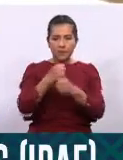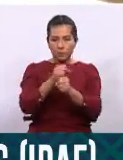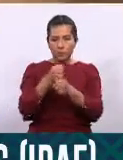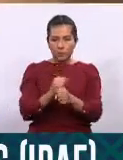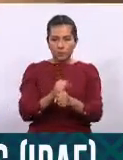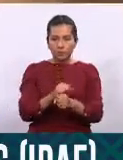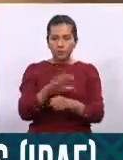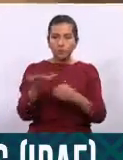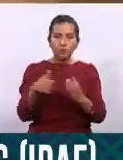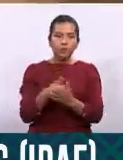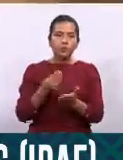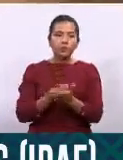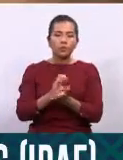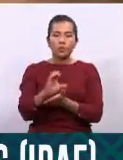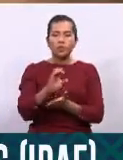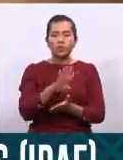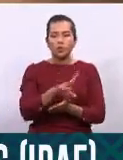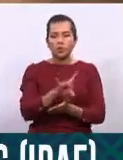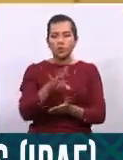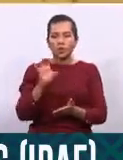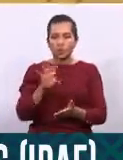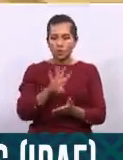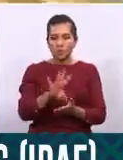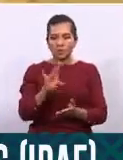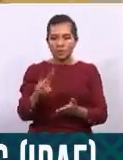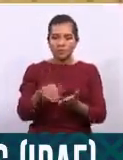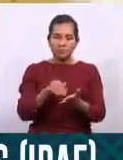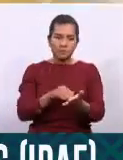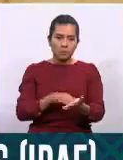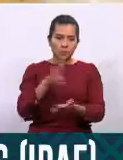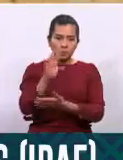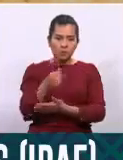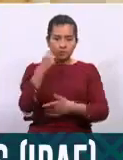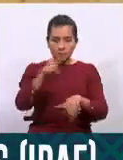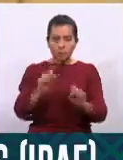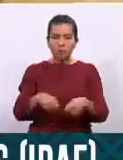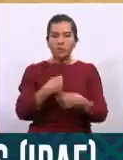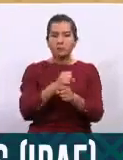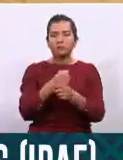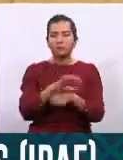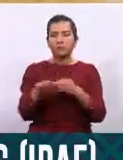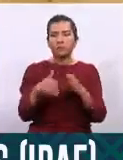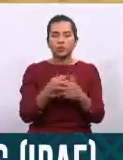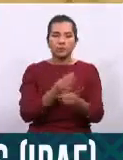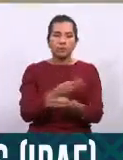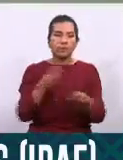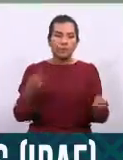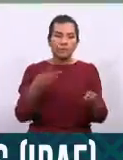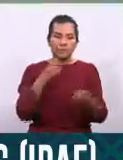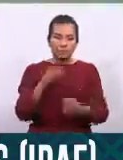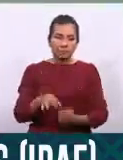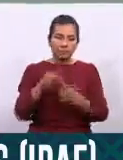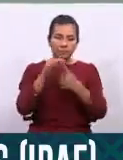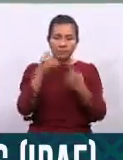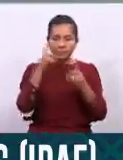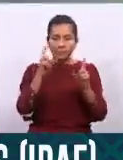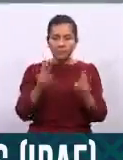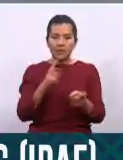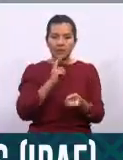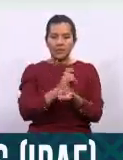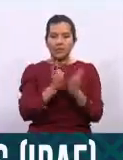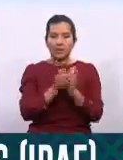de 847.2 millones de bolivianos para la producción de materia prima destinada a la obtención de diésel